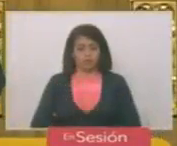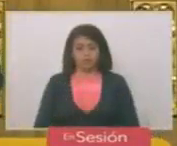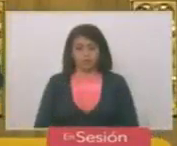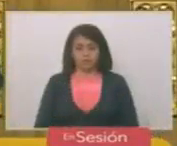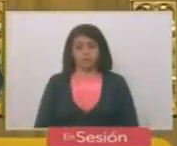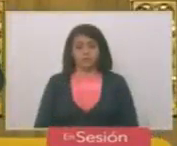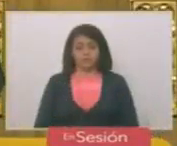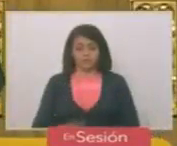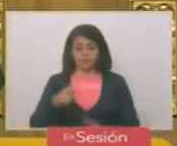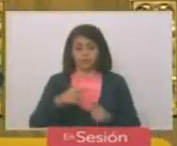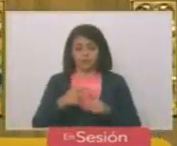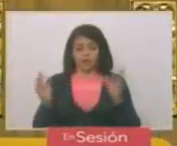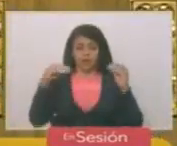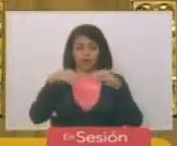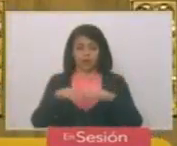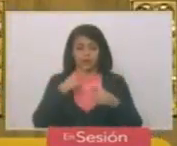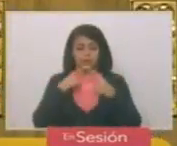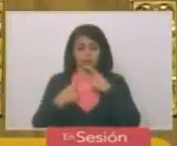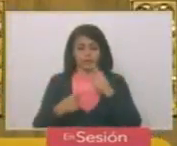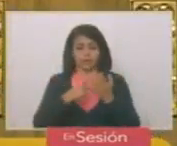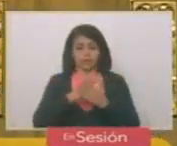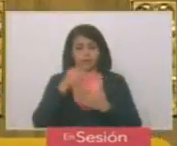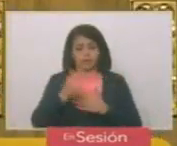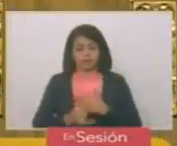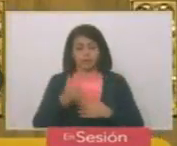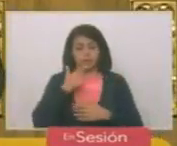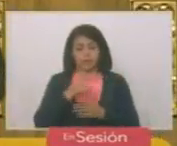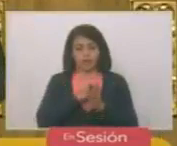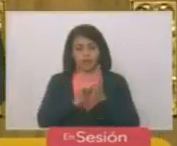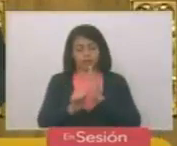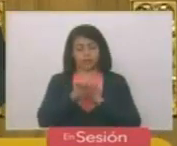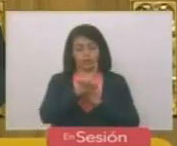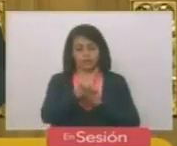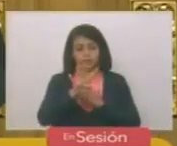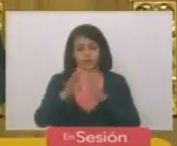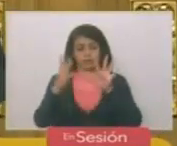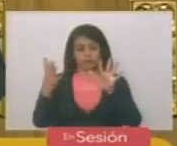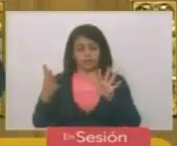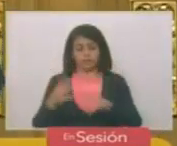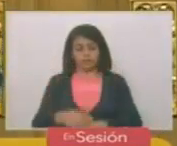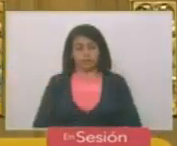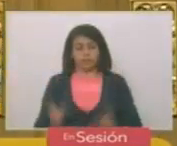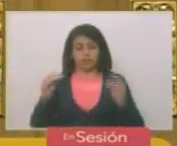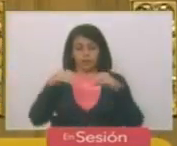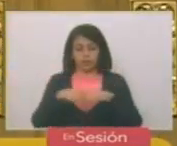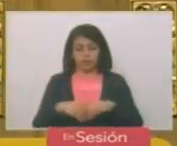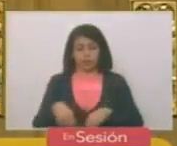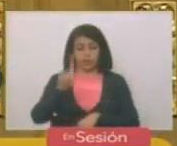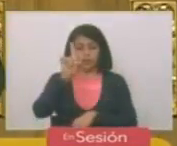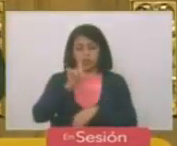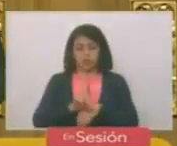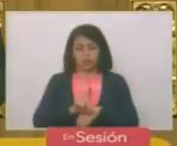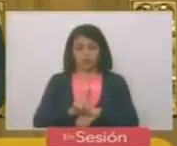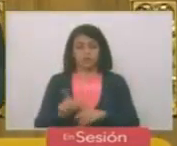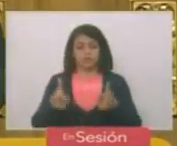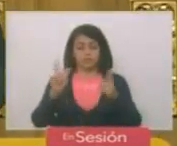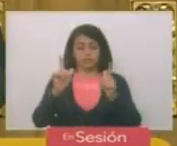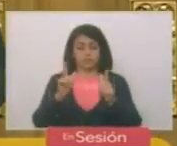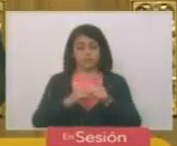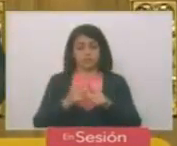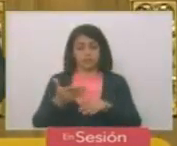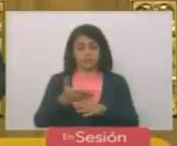u honores en concordancia con el previsto en el artículo 149 ex acuerda único autorizar